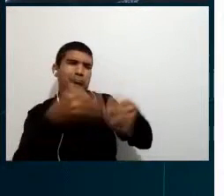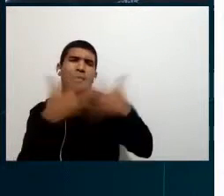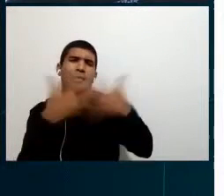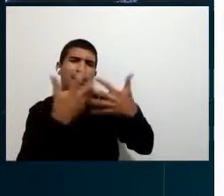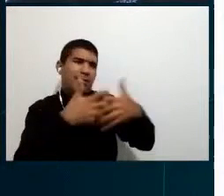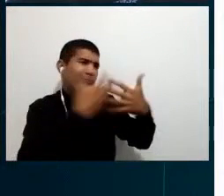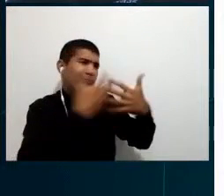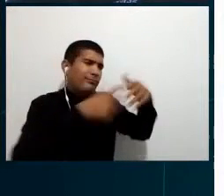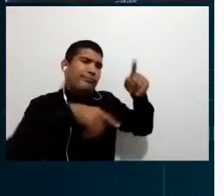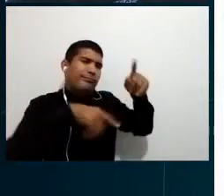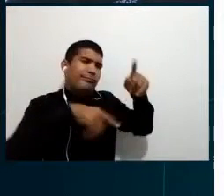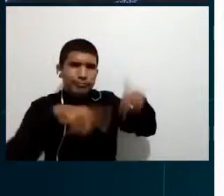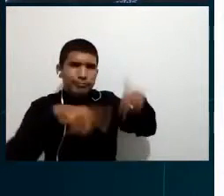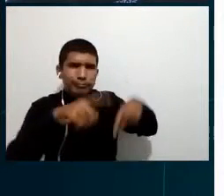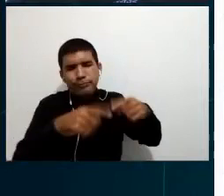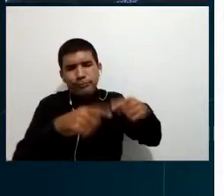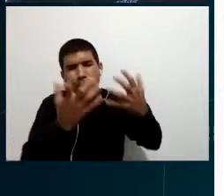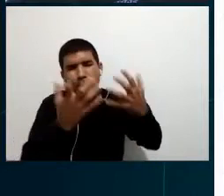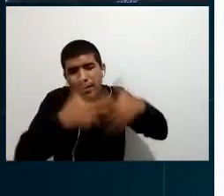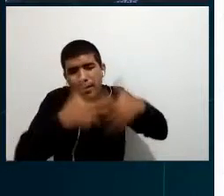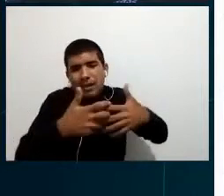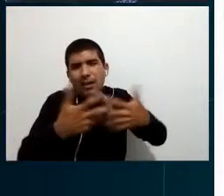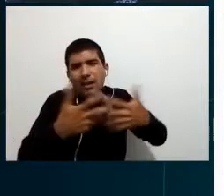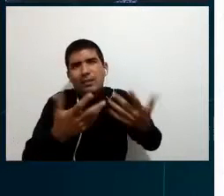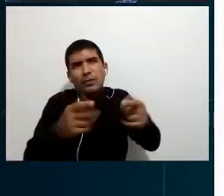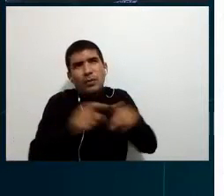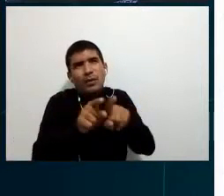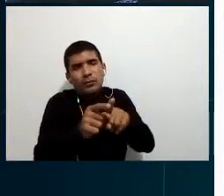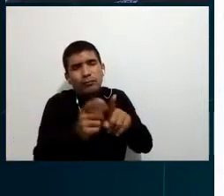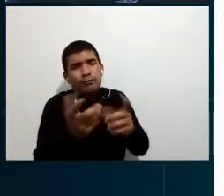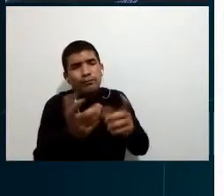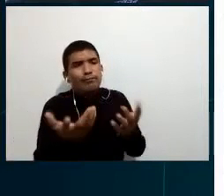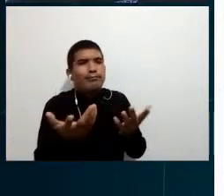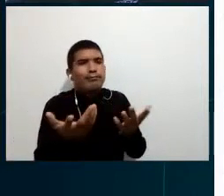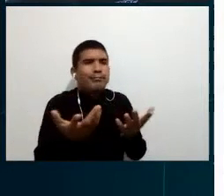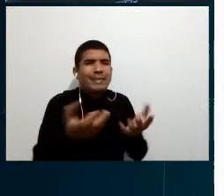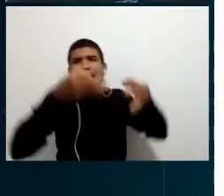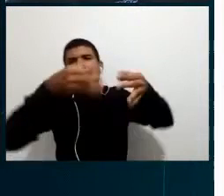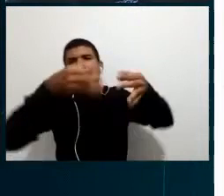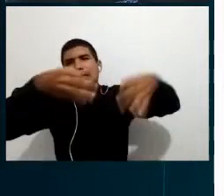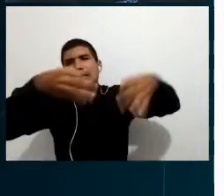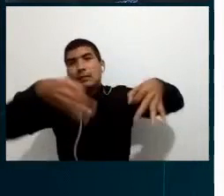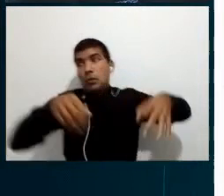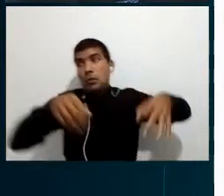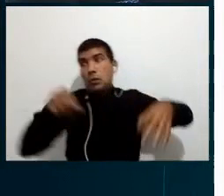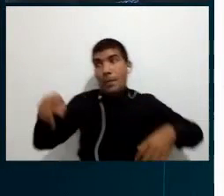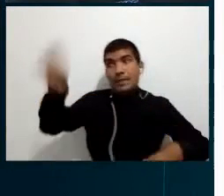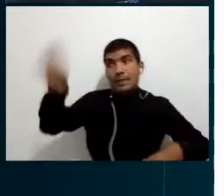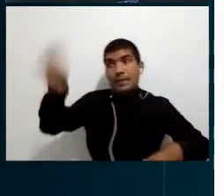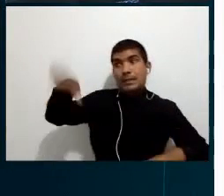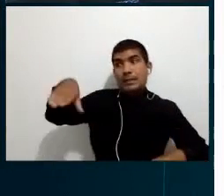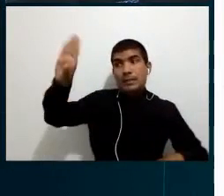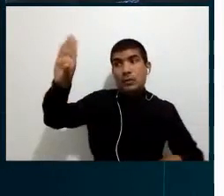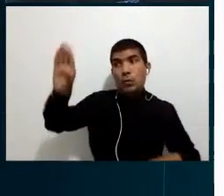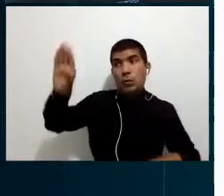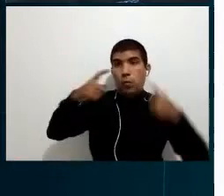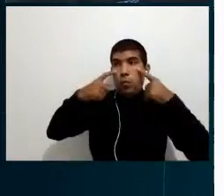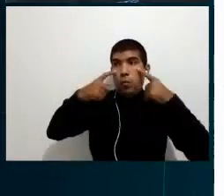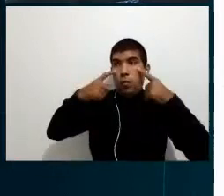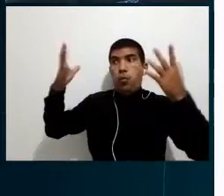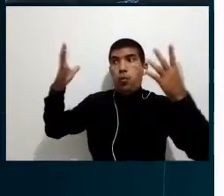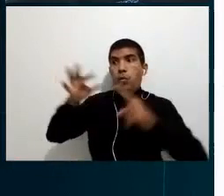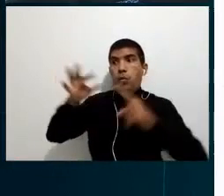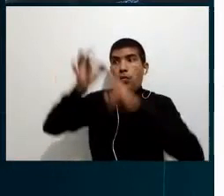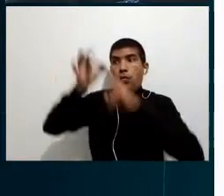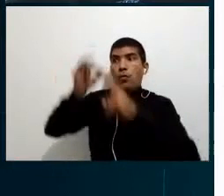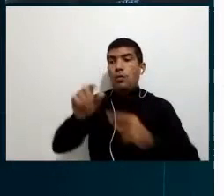estudio. Pero estos tres grandes oferentes que son los principales, se podría decir, en la